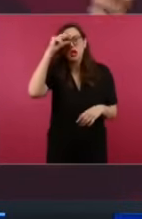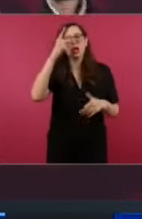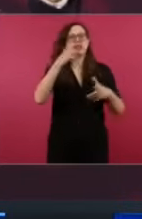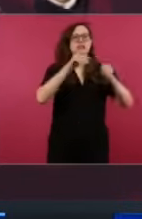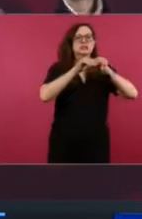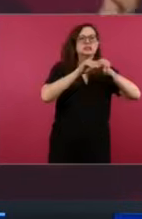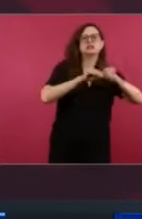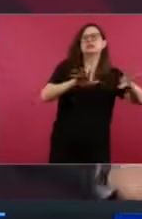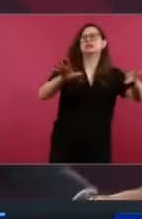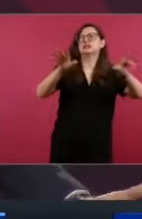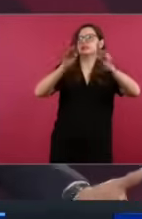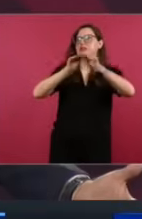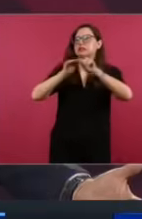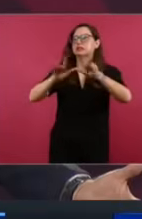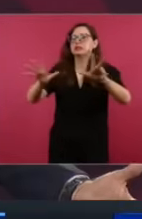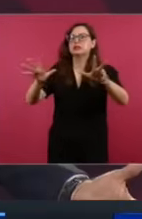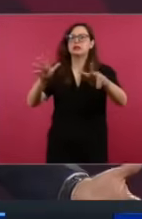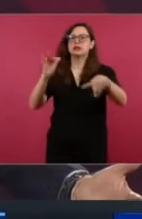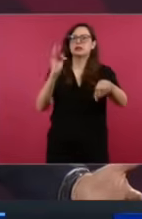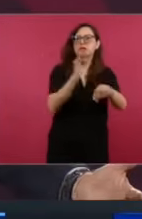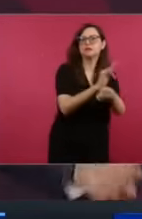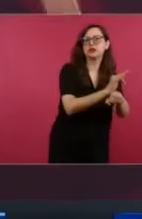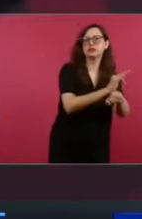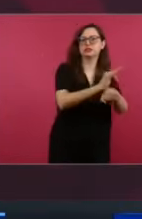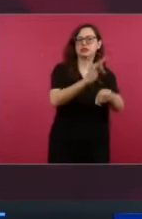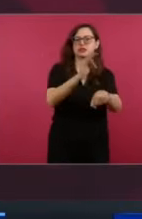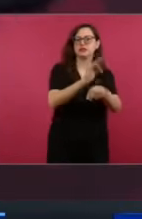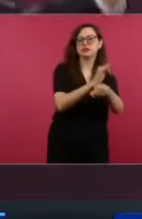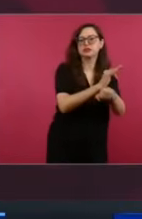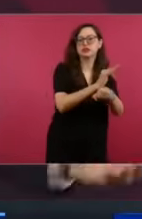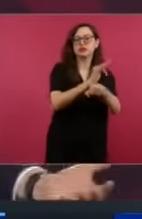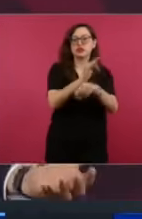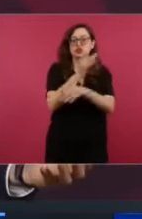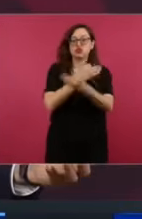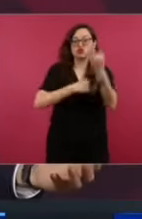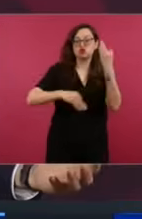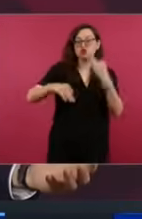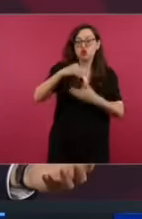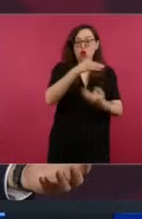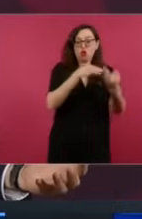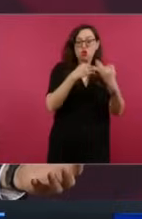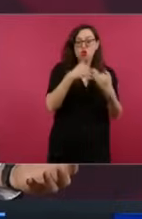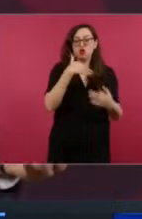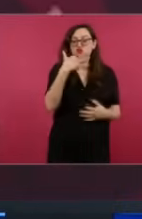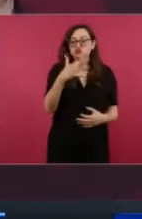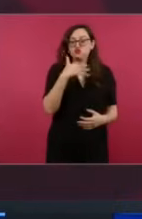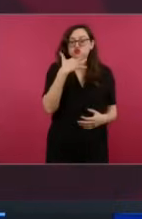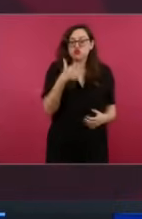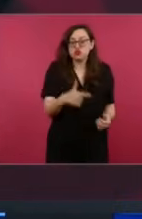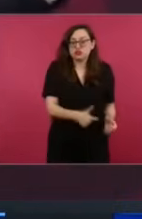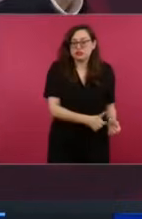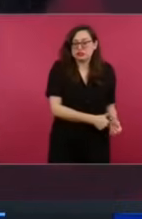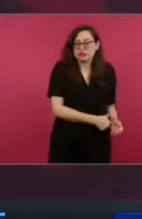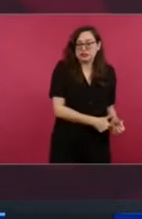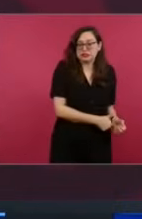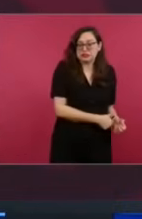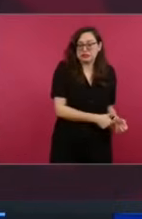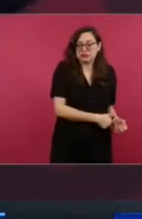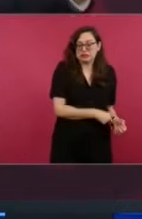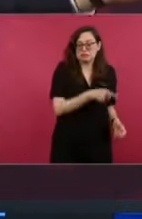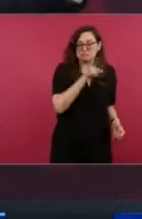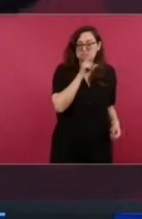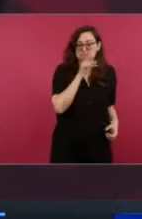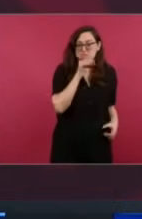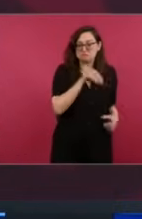bien los homicidios sí han crecido, y han crecido no porque sea del orden federal